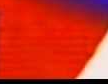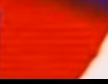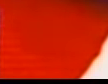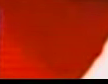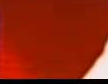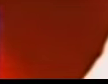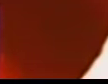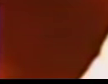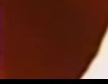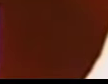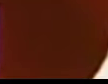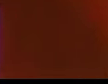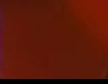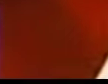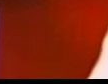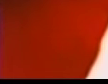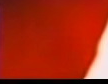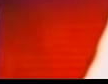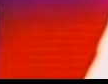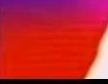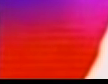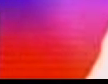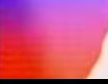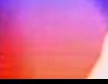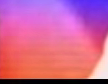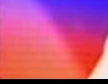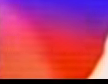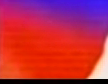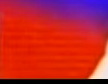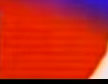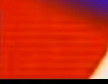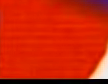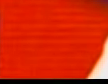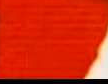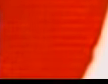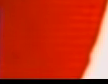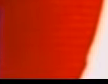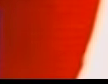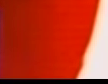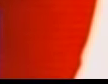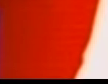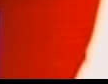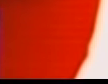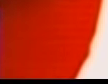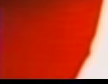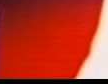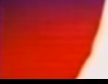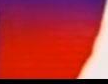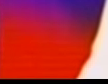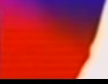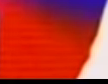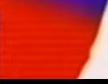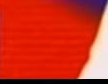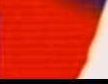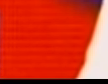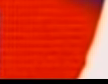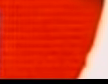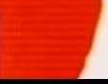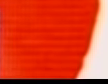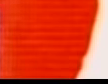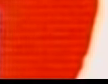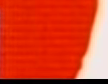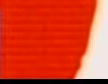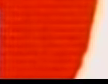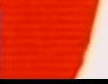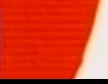en las ciudades es fabuloso. Por ejemplo, para familias que tienen dos carros, muchas familias en Quito tienen dos carros por el pico y placa. Un